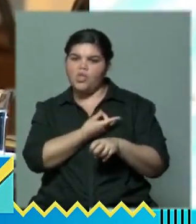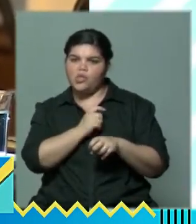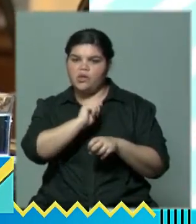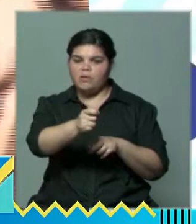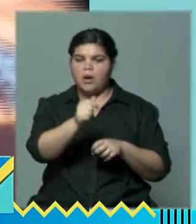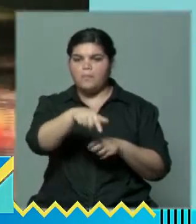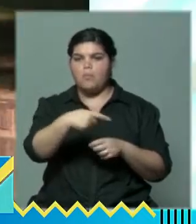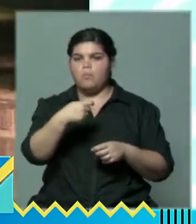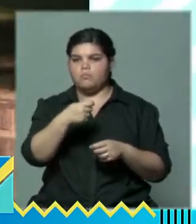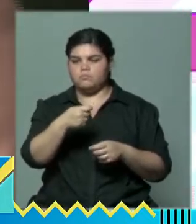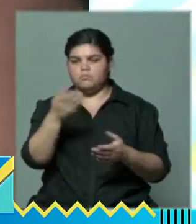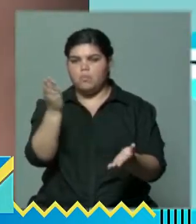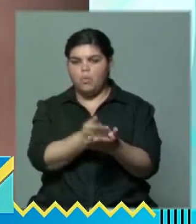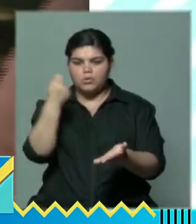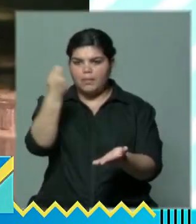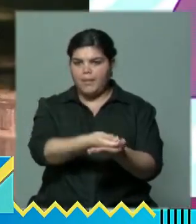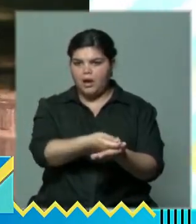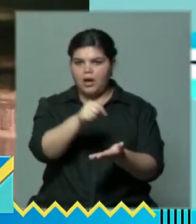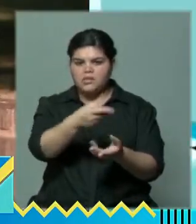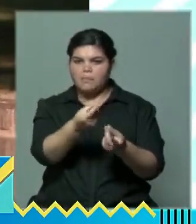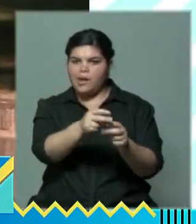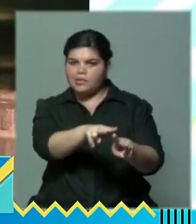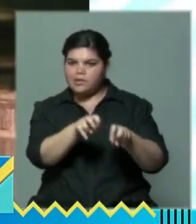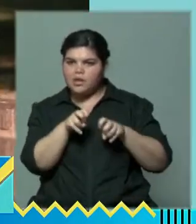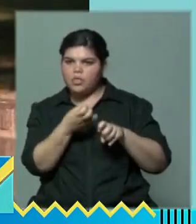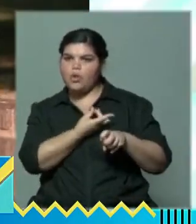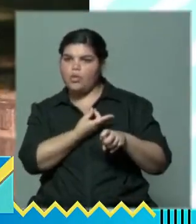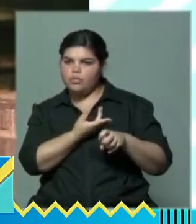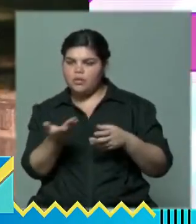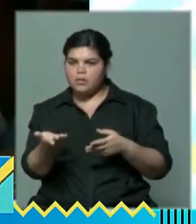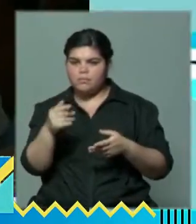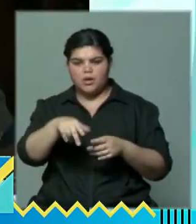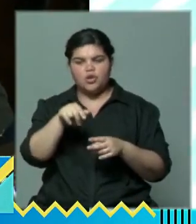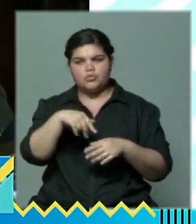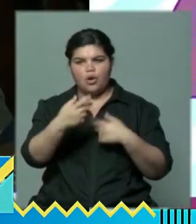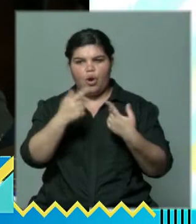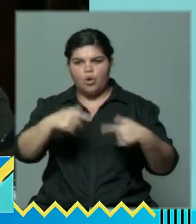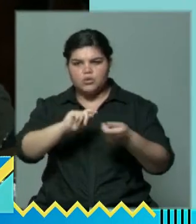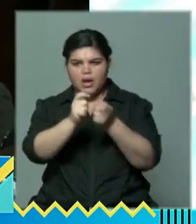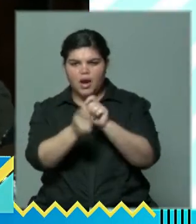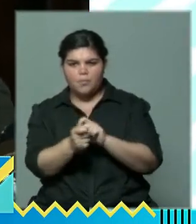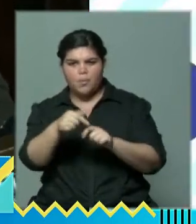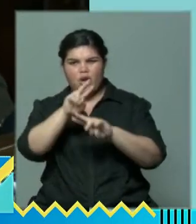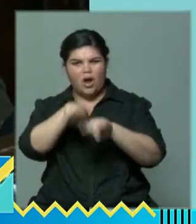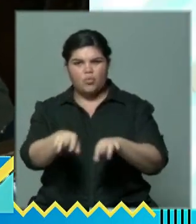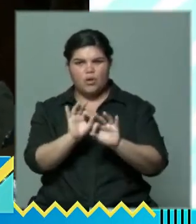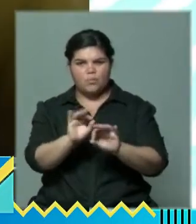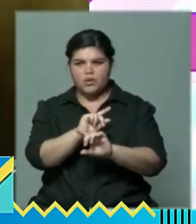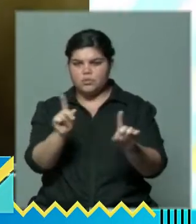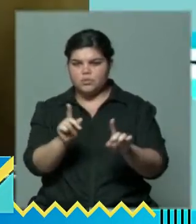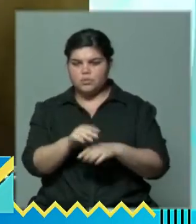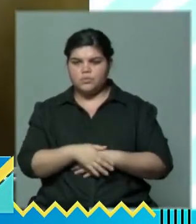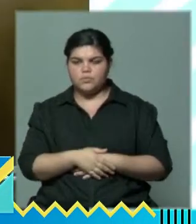pagan. Entonces hay muchas cosas que hoy se pueden modificar, pero que no creo que haya que derogarlo. Vos sabés que también leyendo en cuanto a la información,